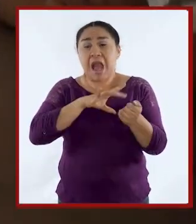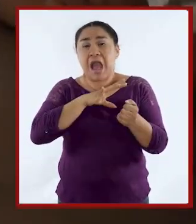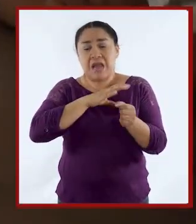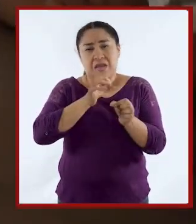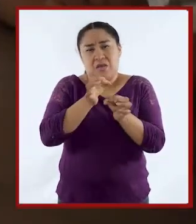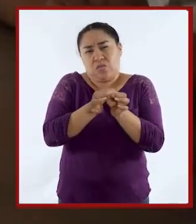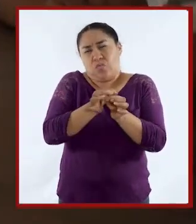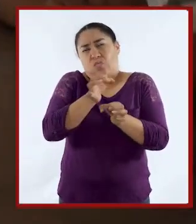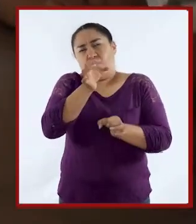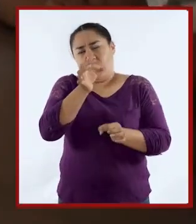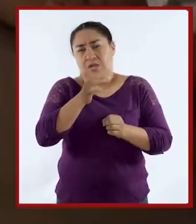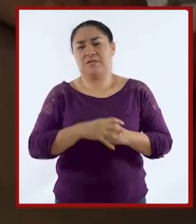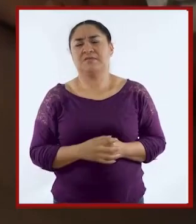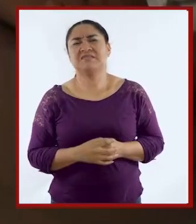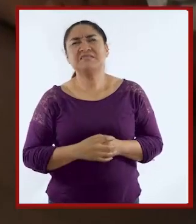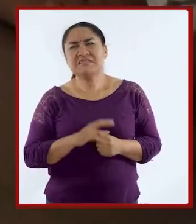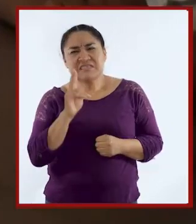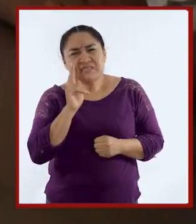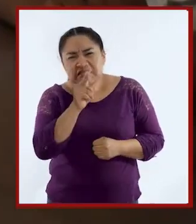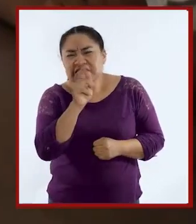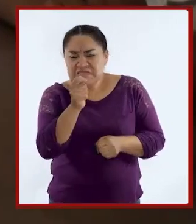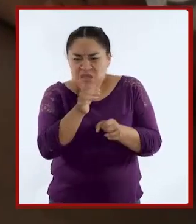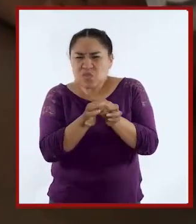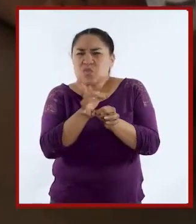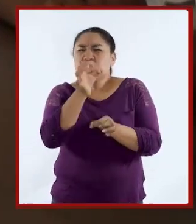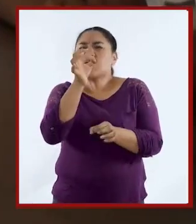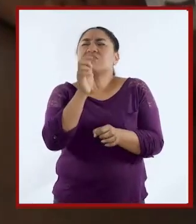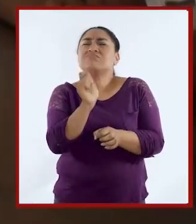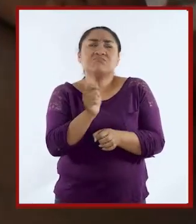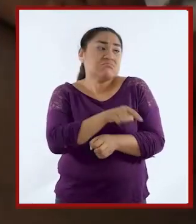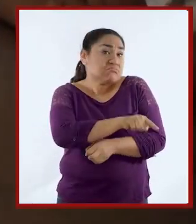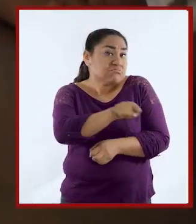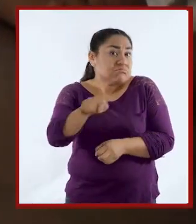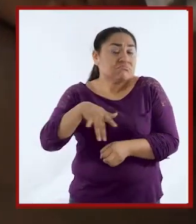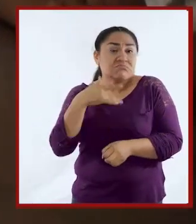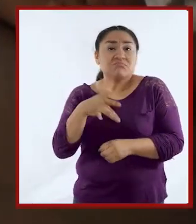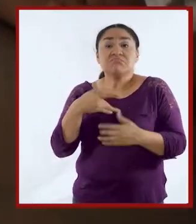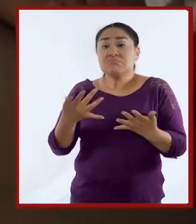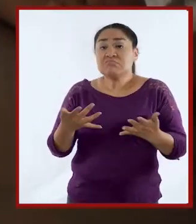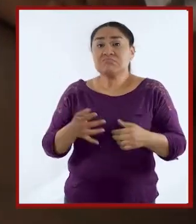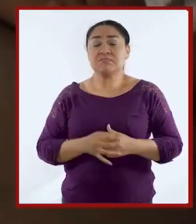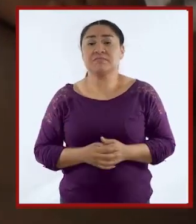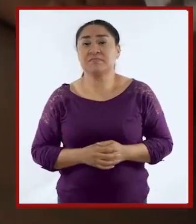Un tubito. No me traje otro. ¿Cómo qué tubito sería de qué alumnos de ciencias?